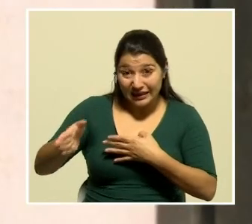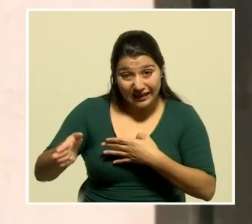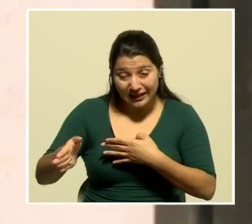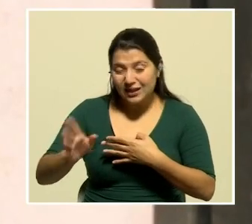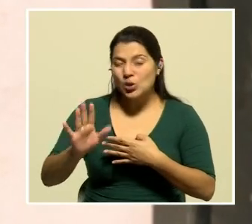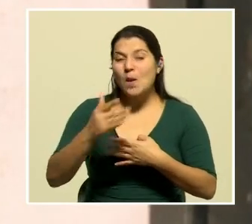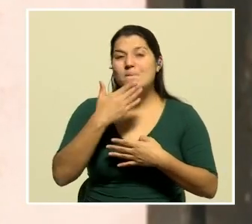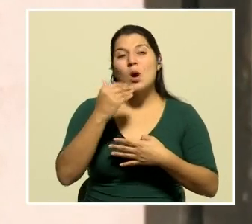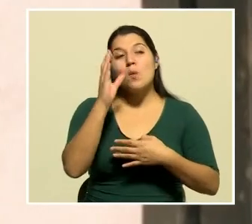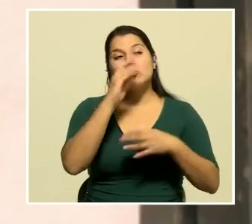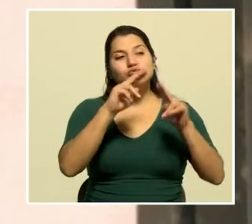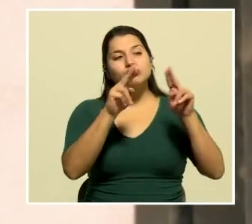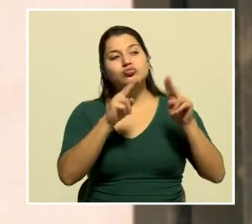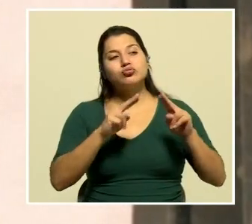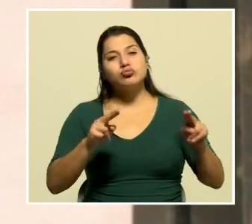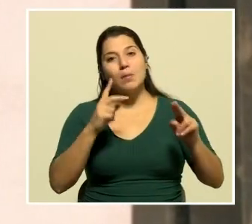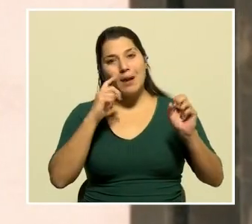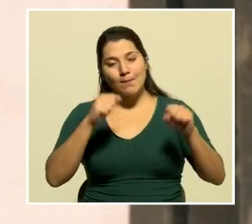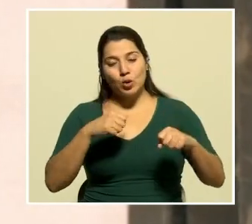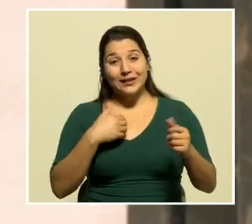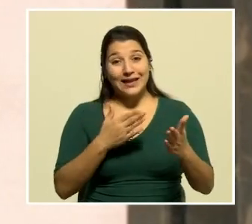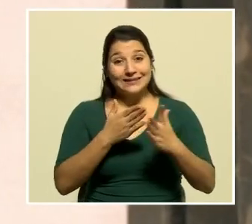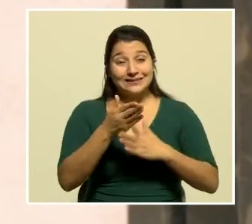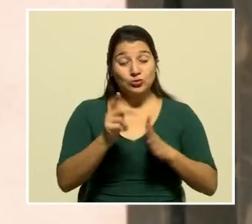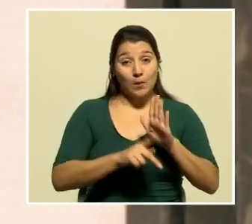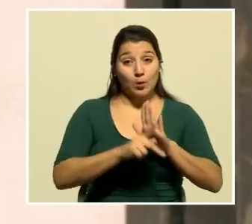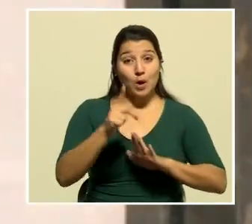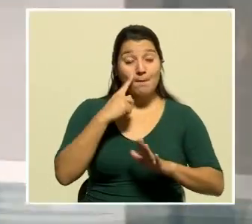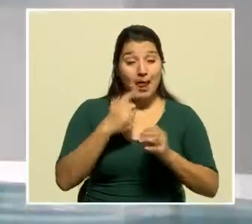para ganar acceso a los programas de apoyo.